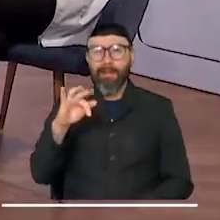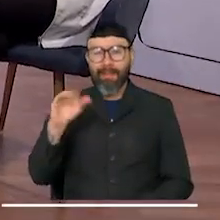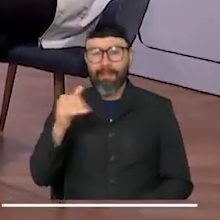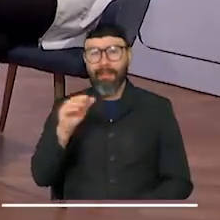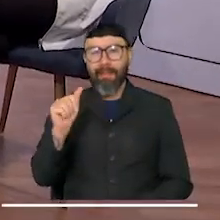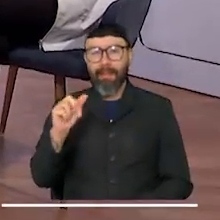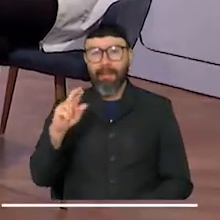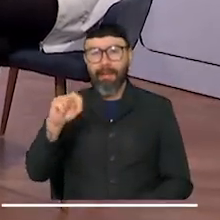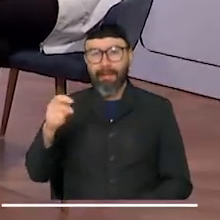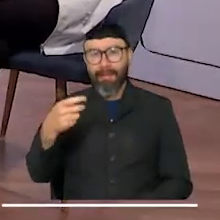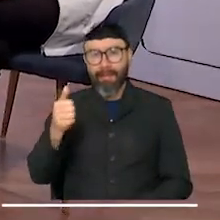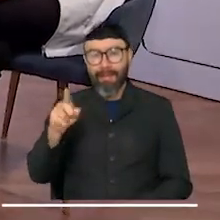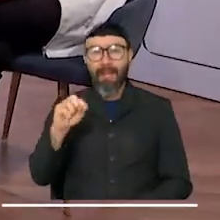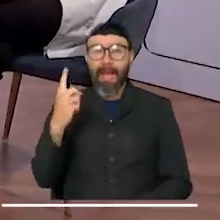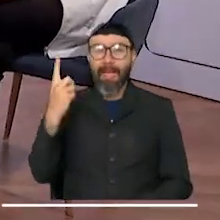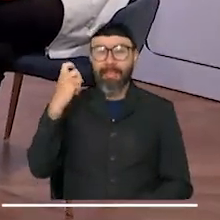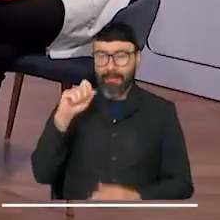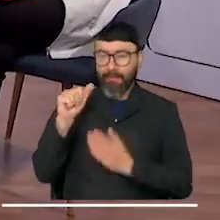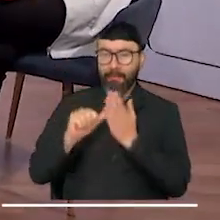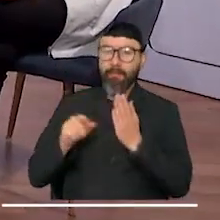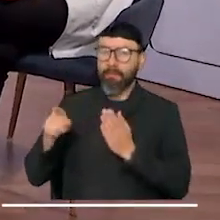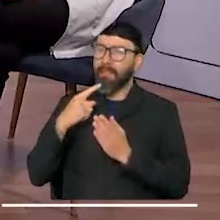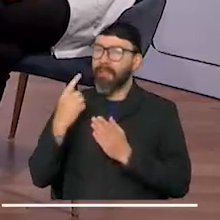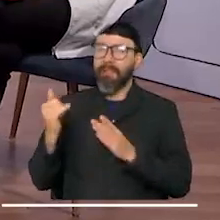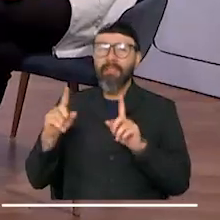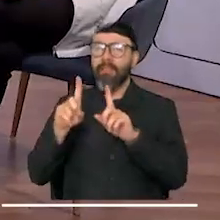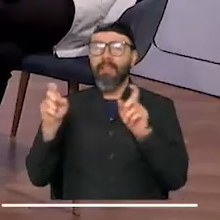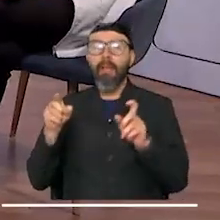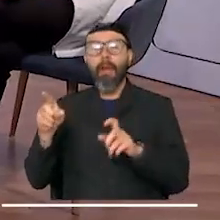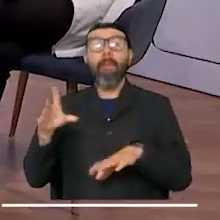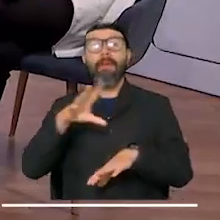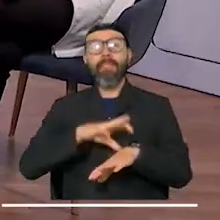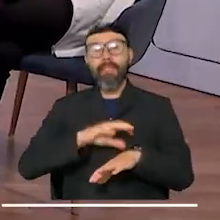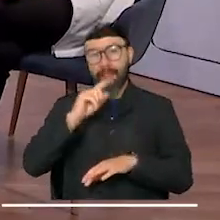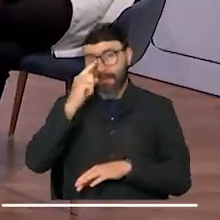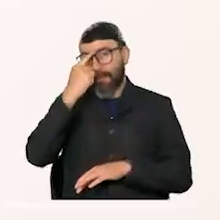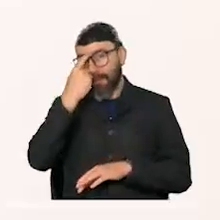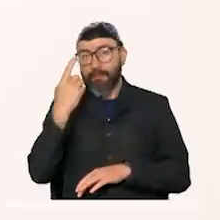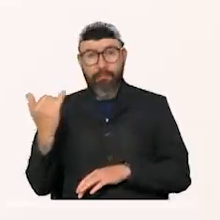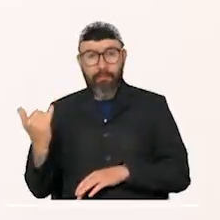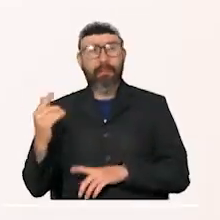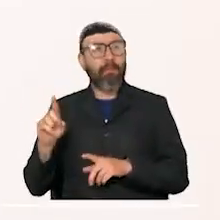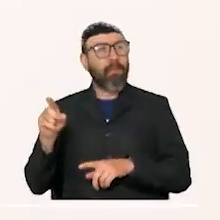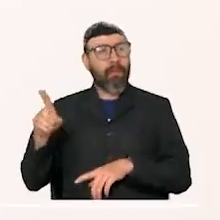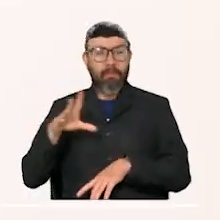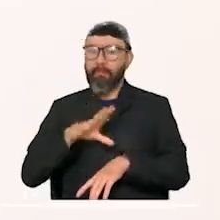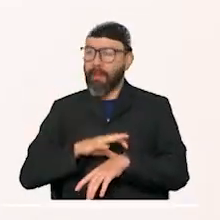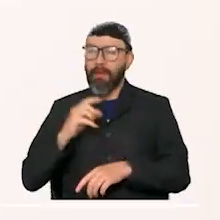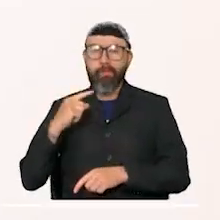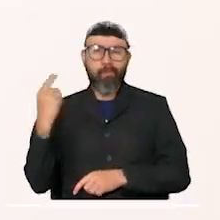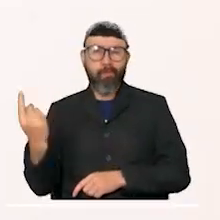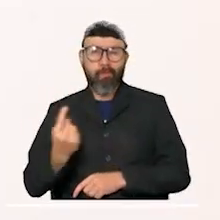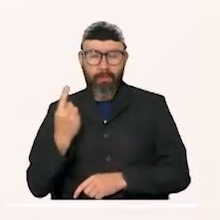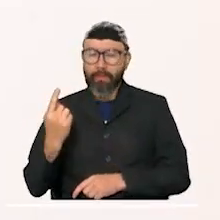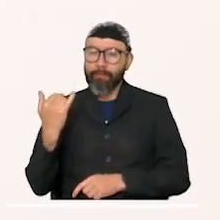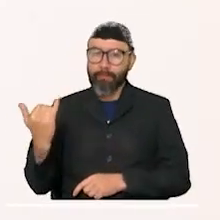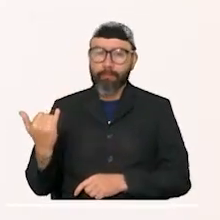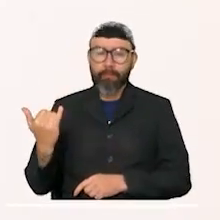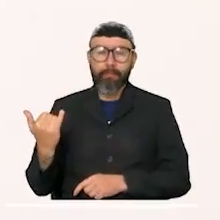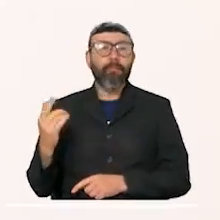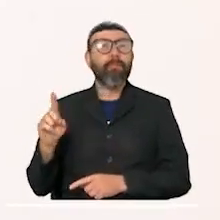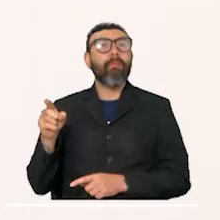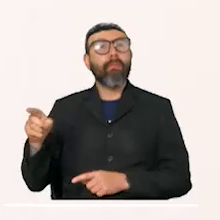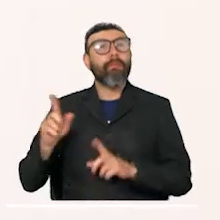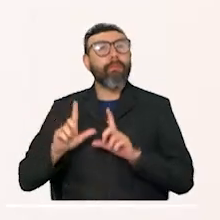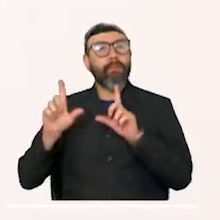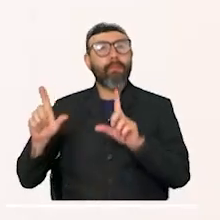de ayer que nos habló de Medicina ayurvédica de hecho ella es médica general egresada